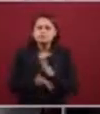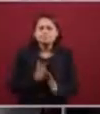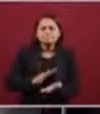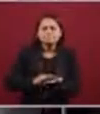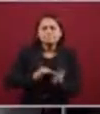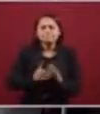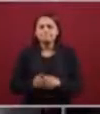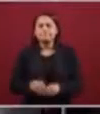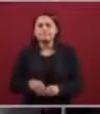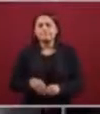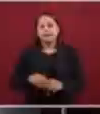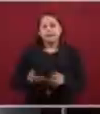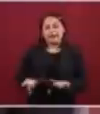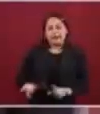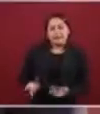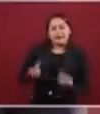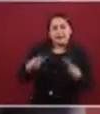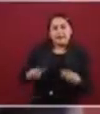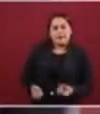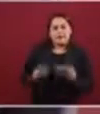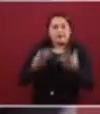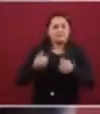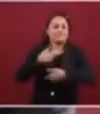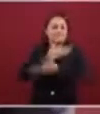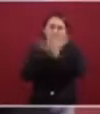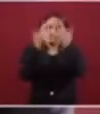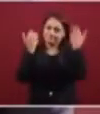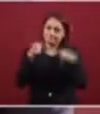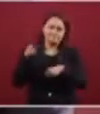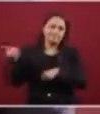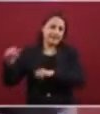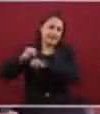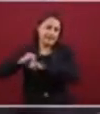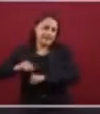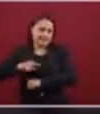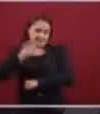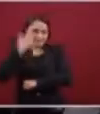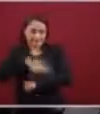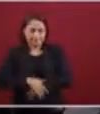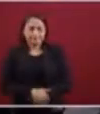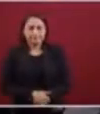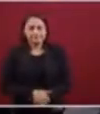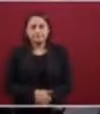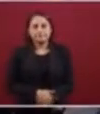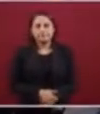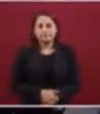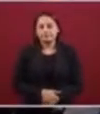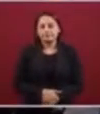tengo ni idea. Eso ya corresponde a las autoridades. Gracias. ¿Verdad? Sí.